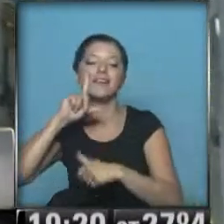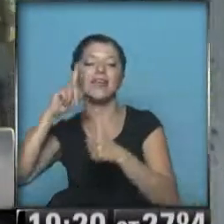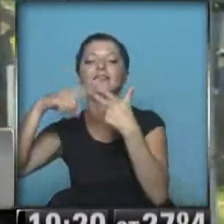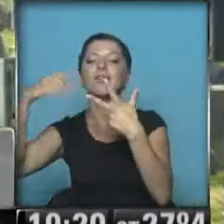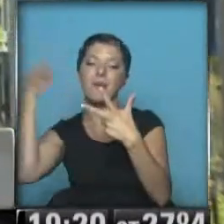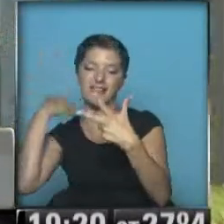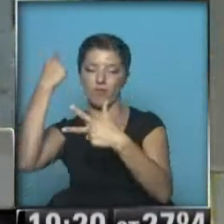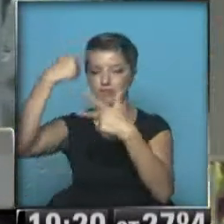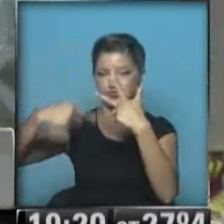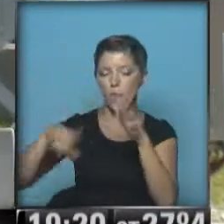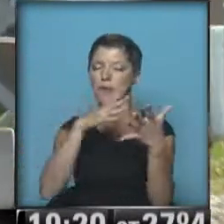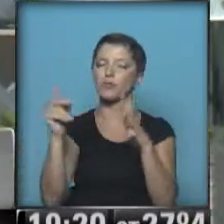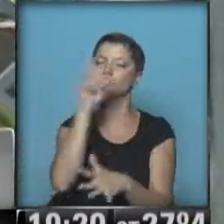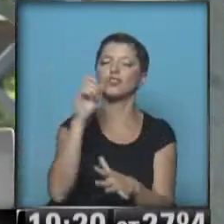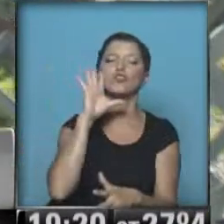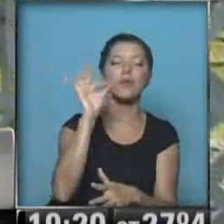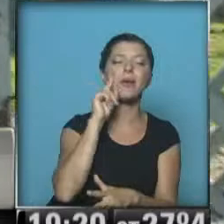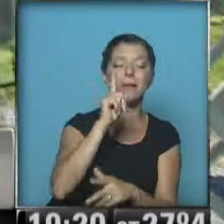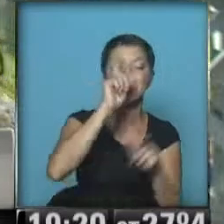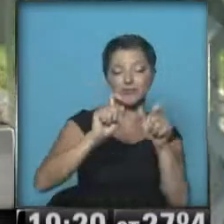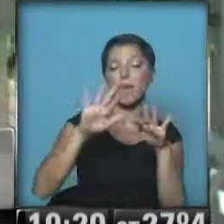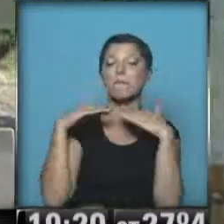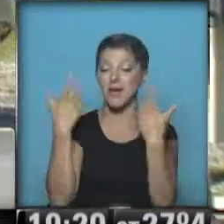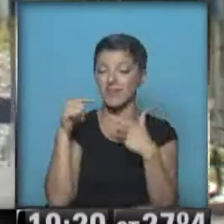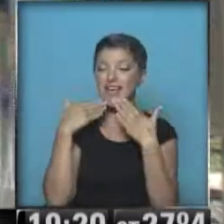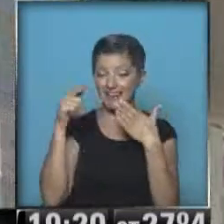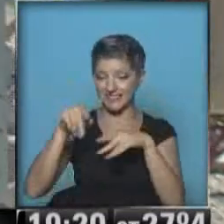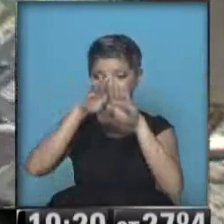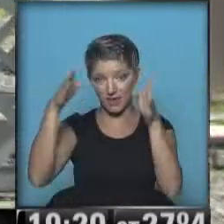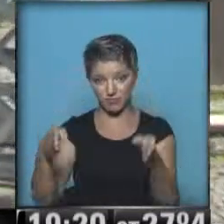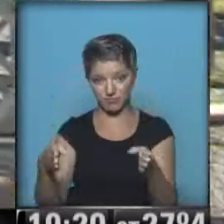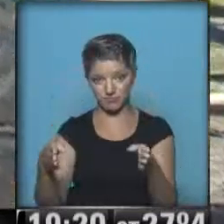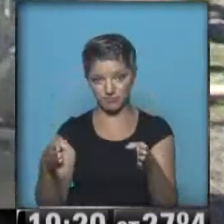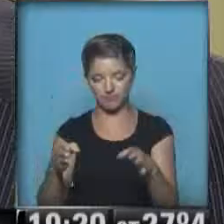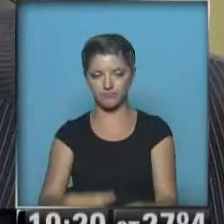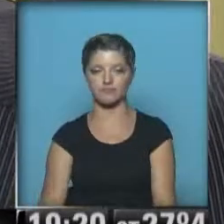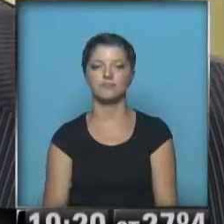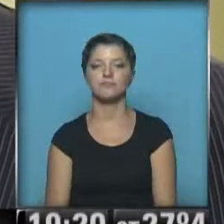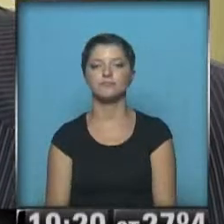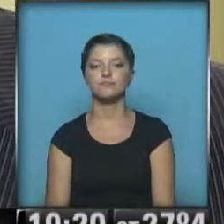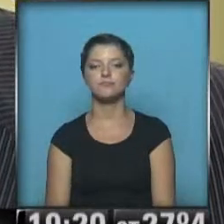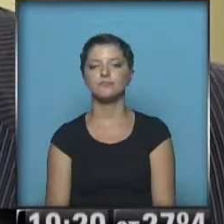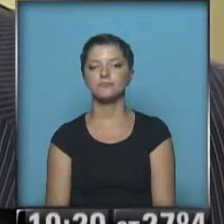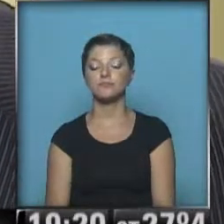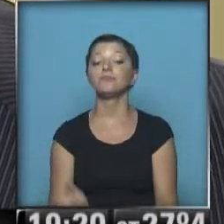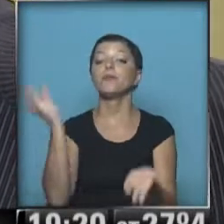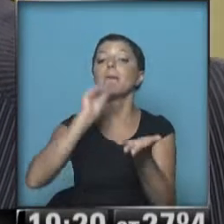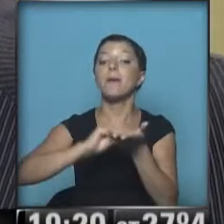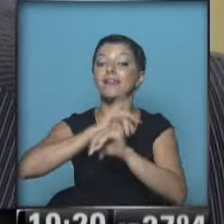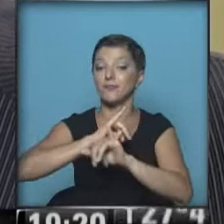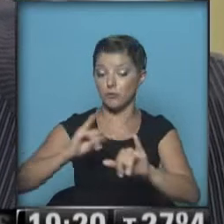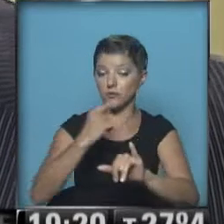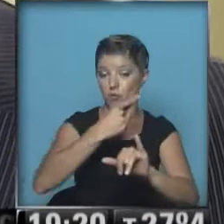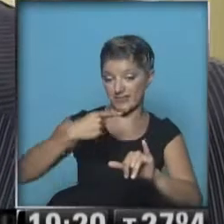unos 150.000 usuarios se verán beneficiados con ese adelanto. Más información ahora, unas